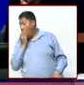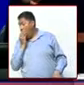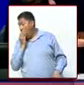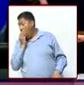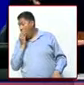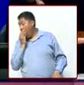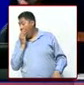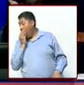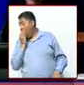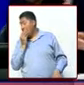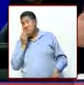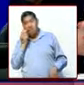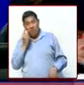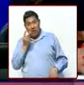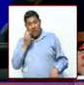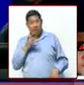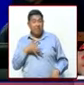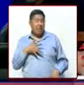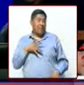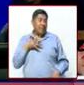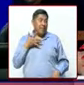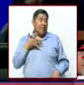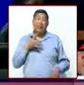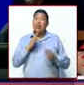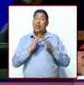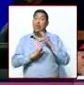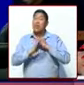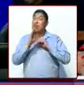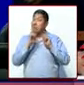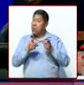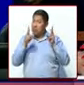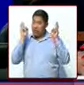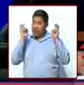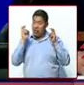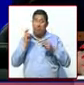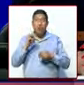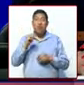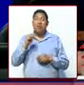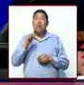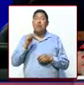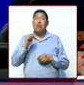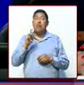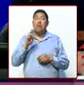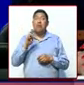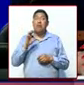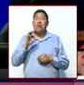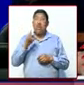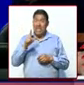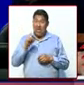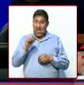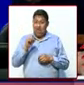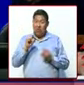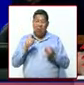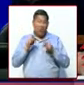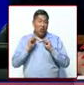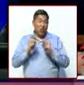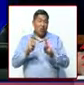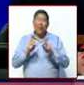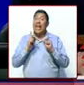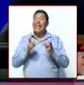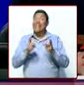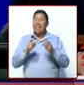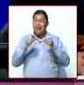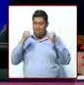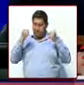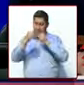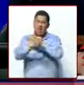otro departamento, las nubes y sentirse en el cielo. Pues va a ser el mismo caso con Marcelito, que ahora va a tener esta oportunidad. Así es que fuerza